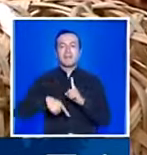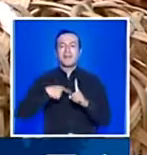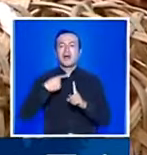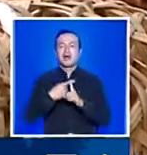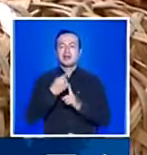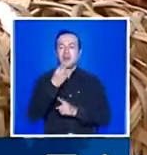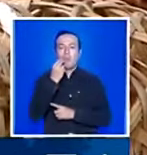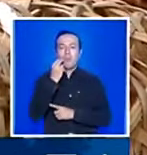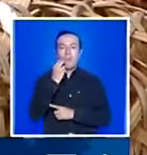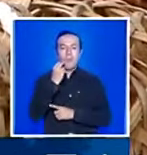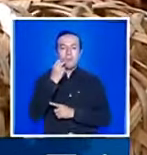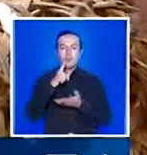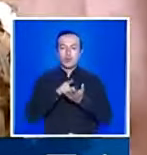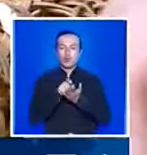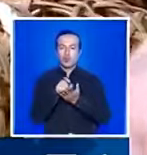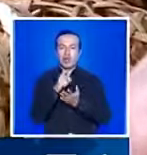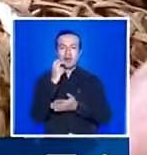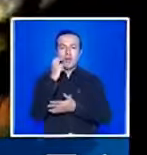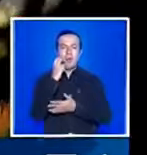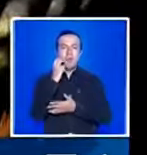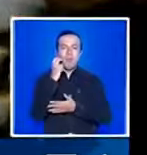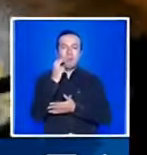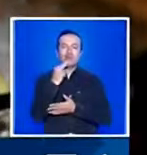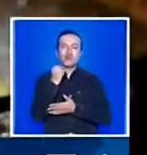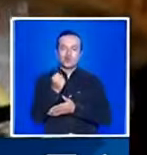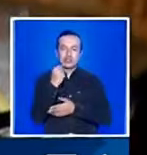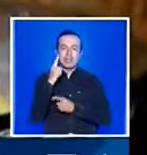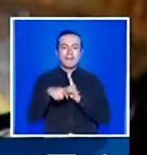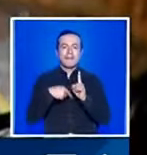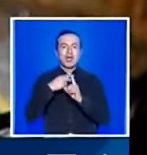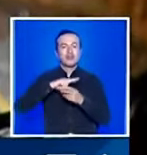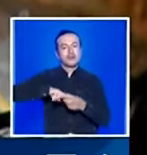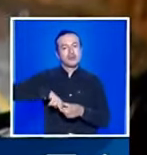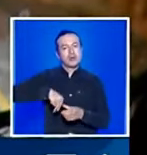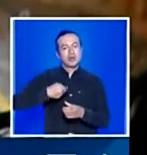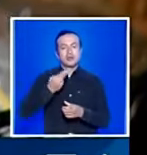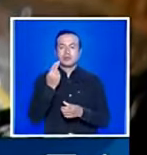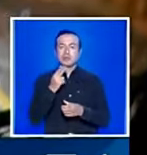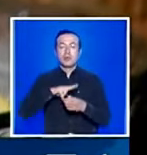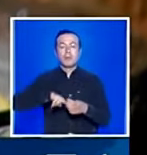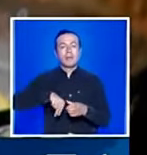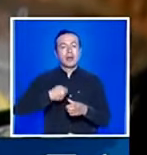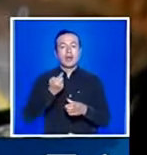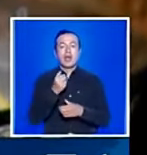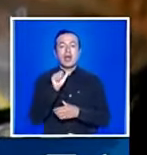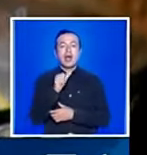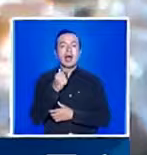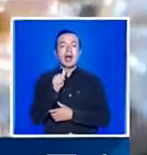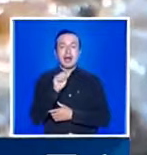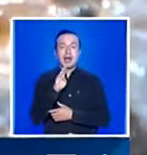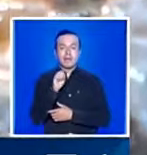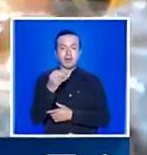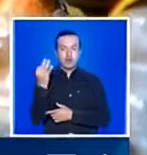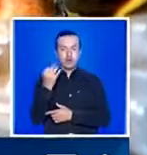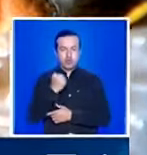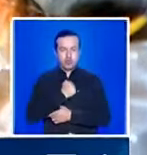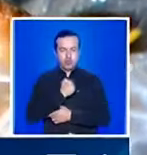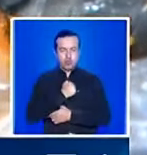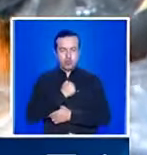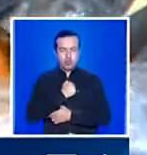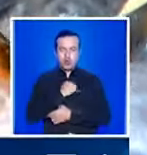Chontacuro. Ya. Y okay, también el manjar de Chontacuro, esto es hecho con agave uh-huh. de acá de nuestra zona de